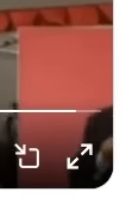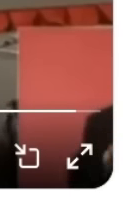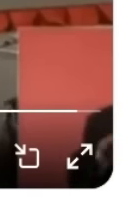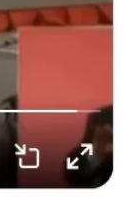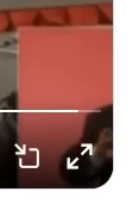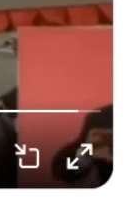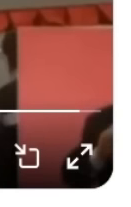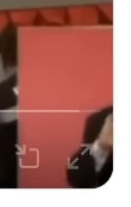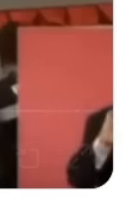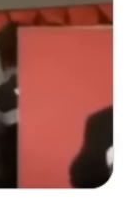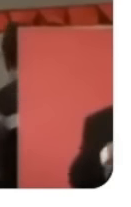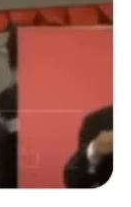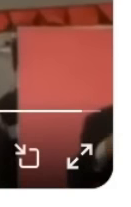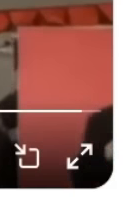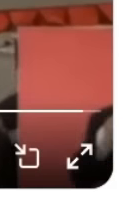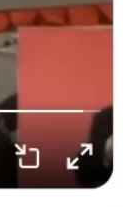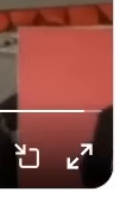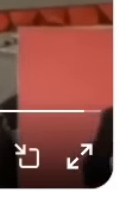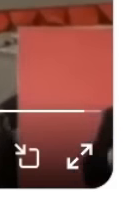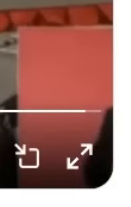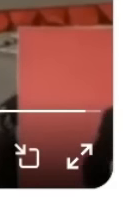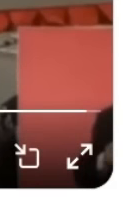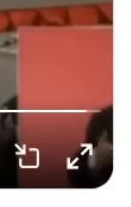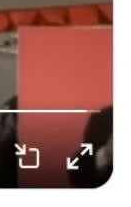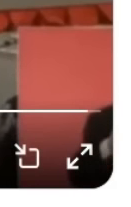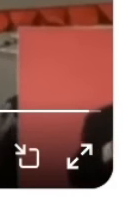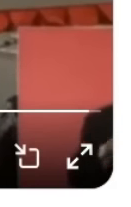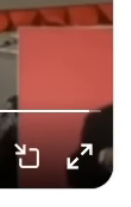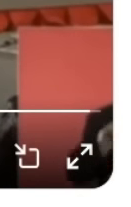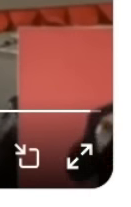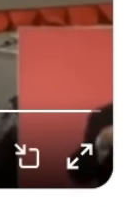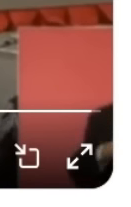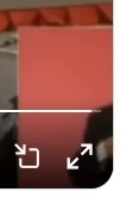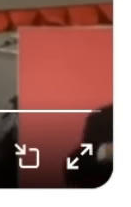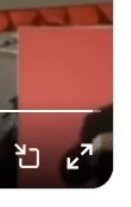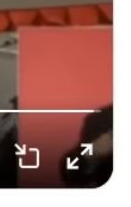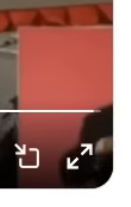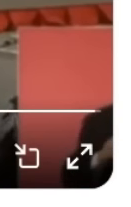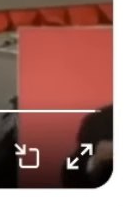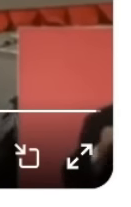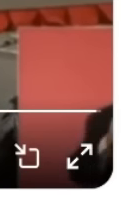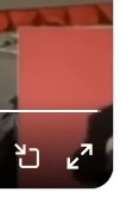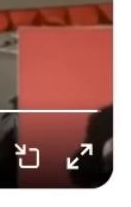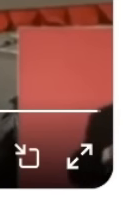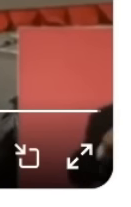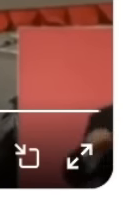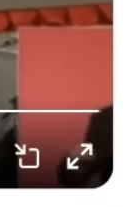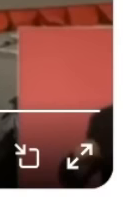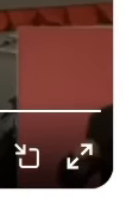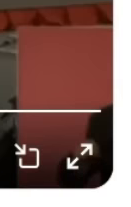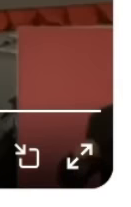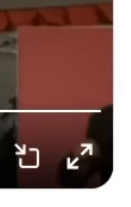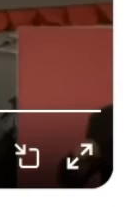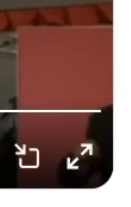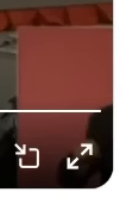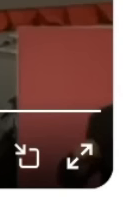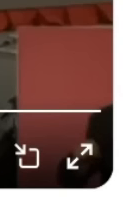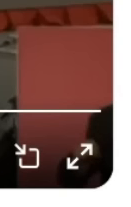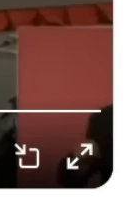del fondo conformado por diversas instituciones y dependencias hoy presentes en este.